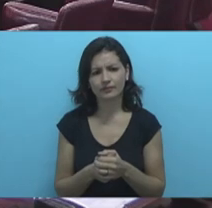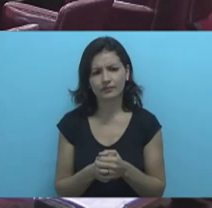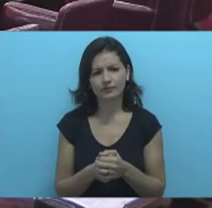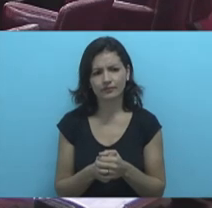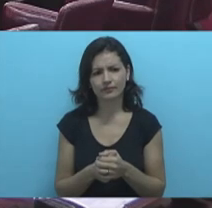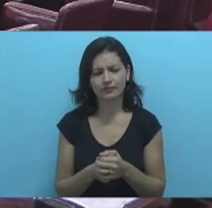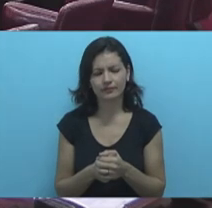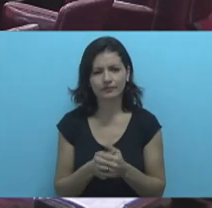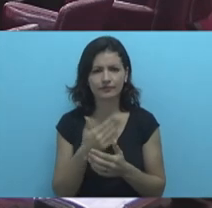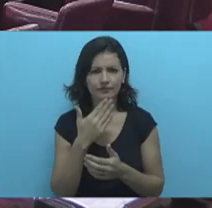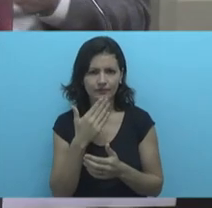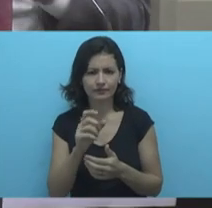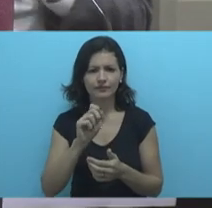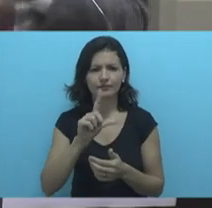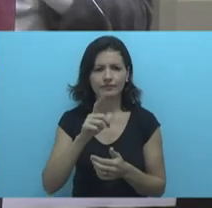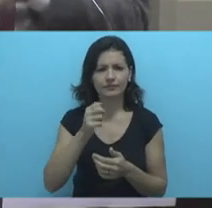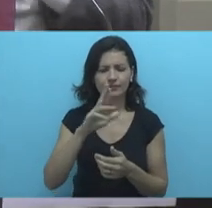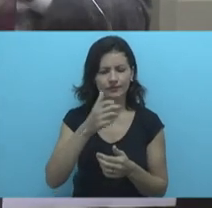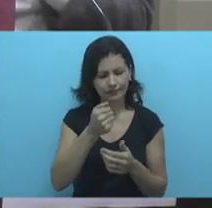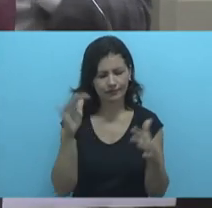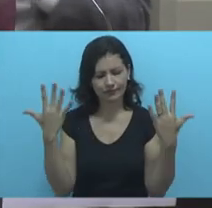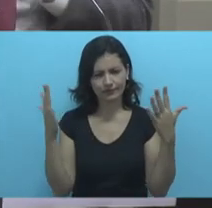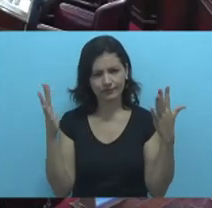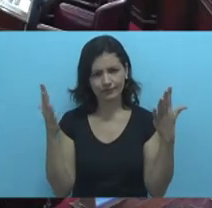Gracias, Clara. Muchísimas gracias.